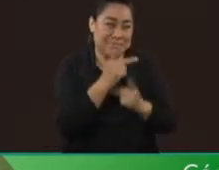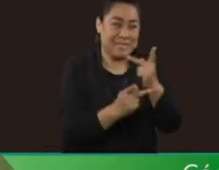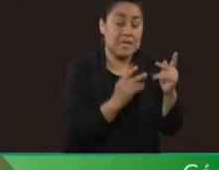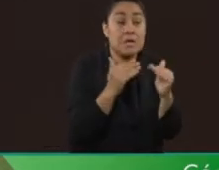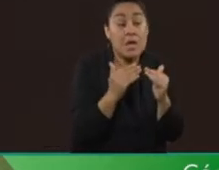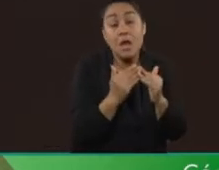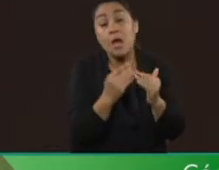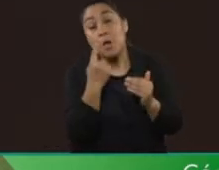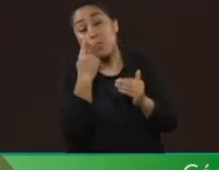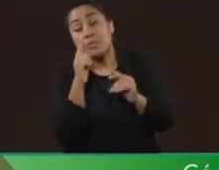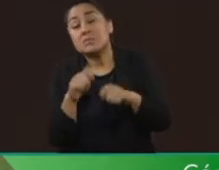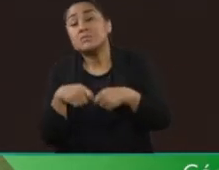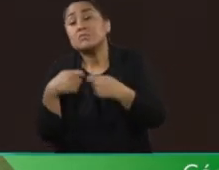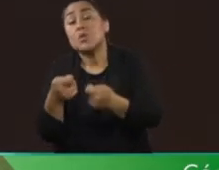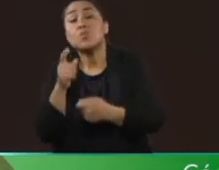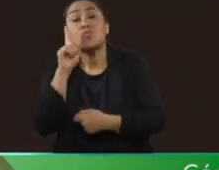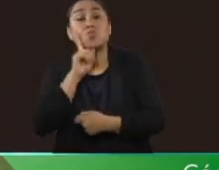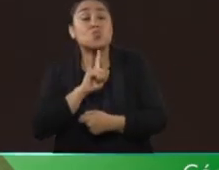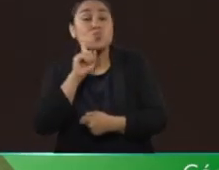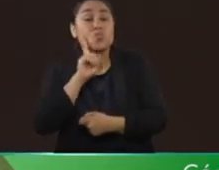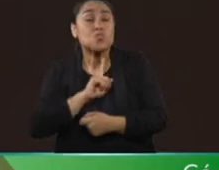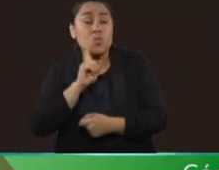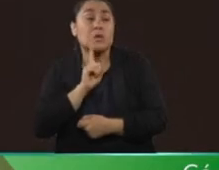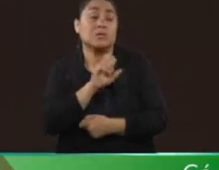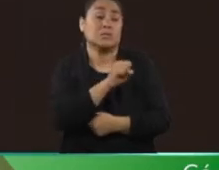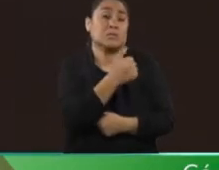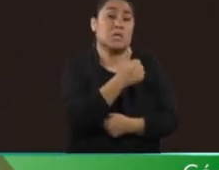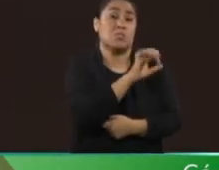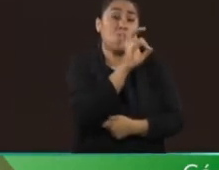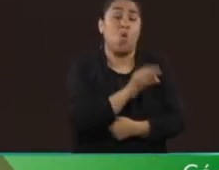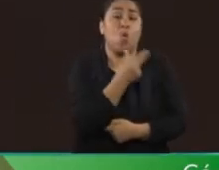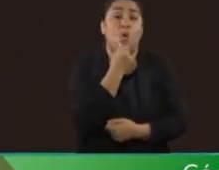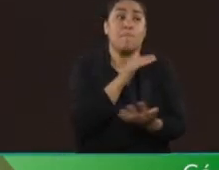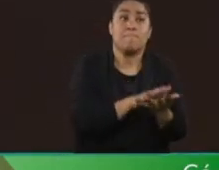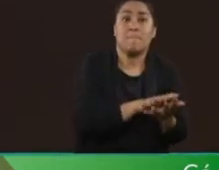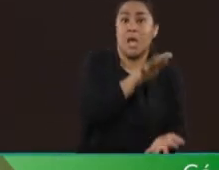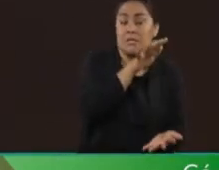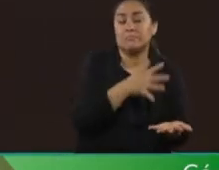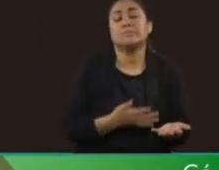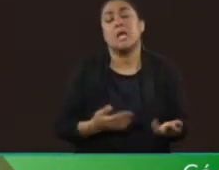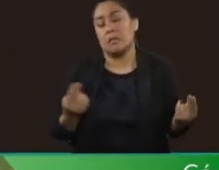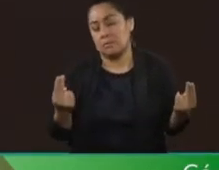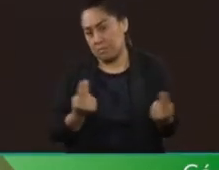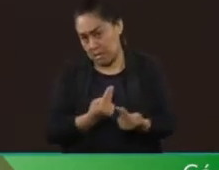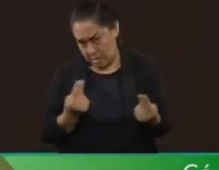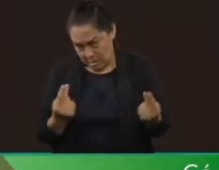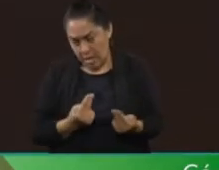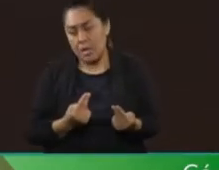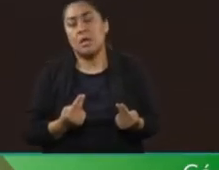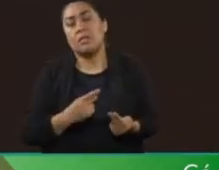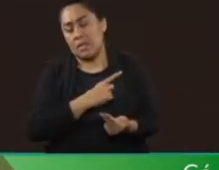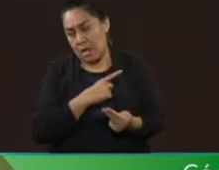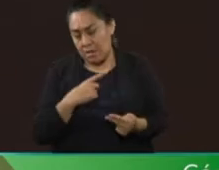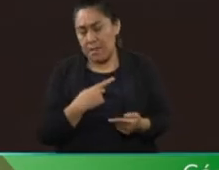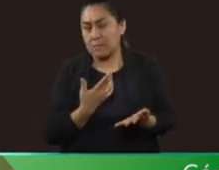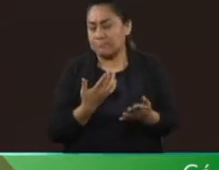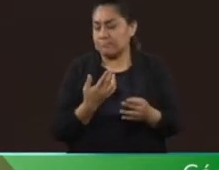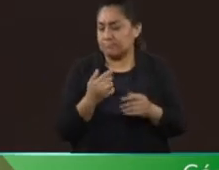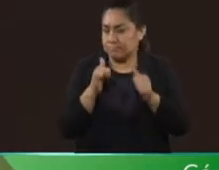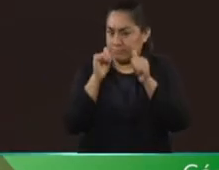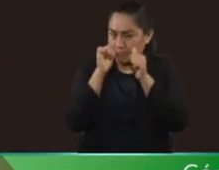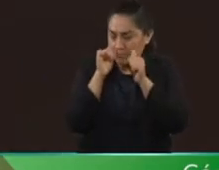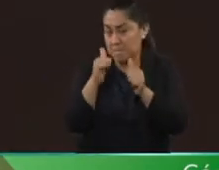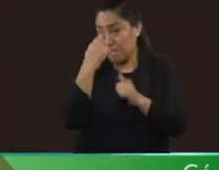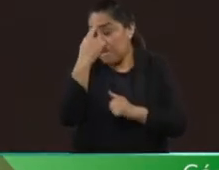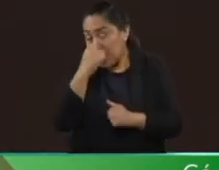otorgan a mujeres contra el 66 por a hombres Es necesario por lo tanto establecer acciones afirmativas